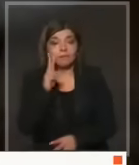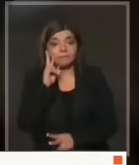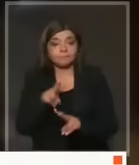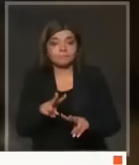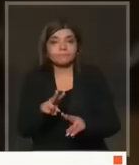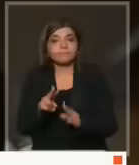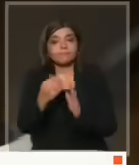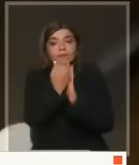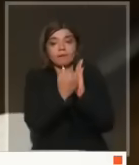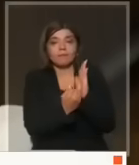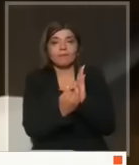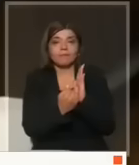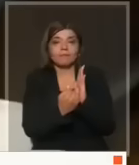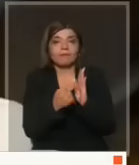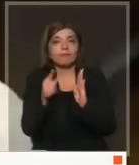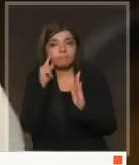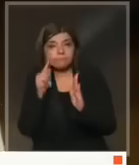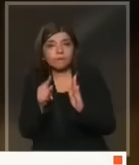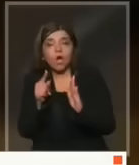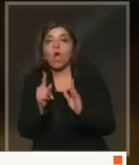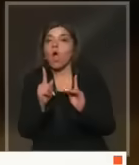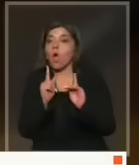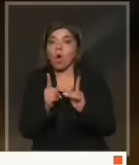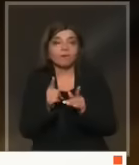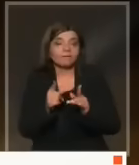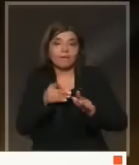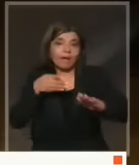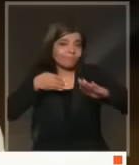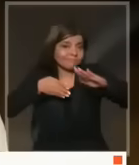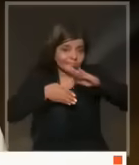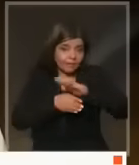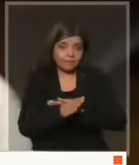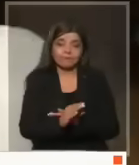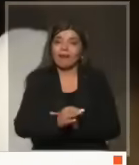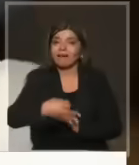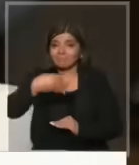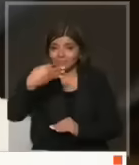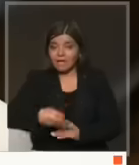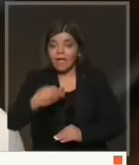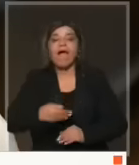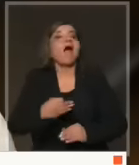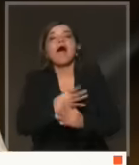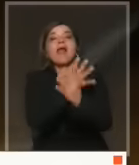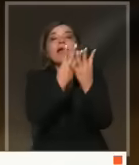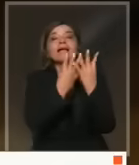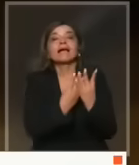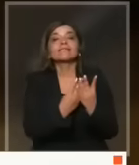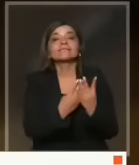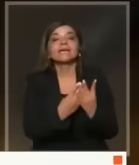más alta, el juez ordenó su ingreso inmediato a la cárcel de San Miguel.